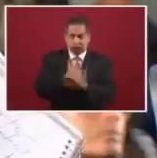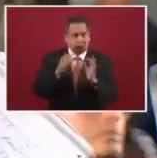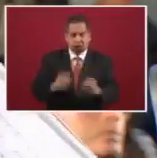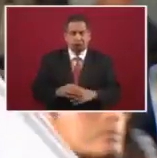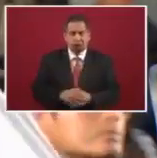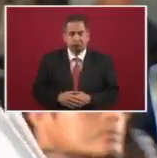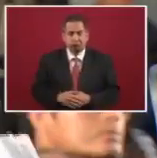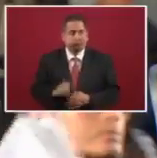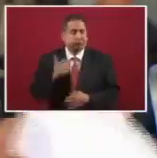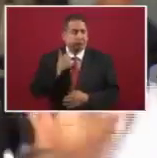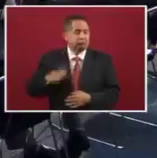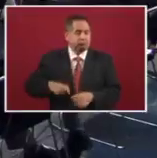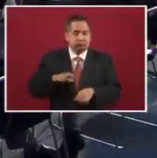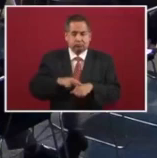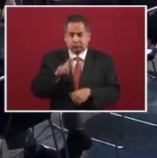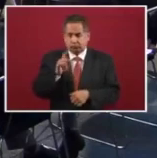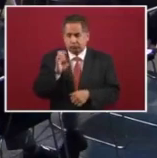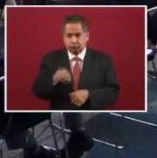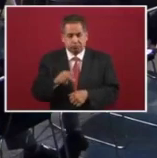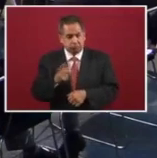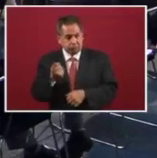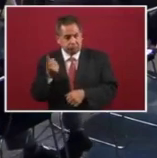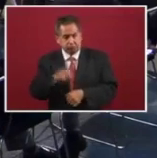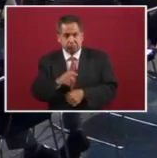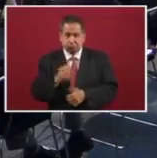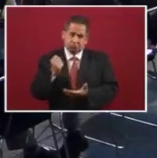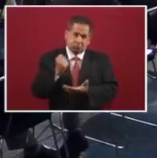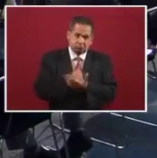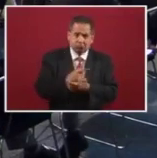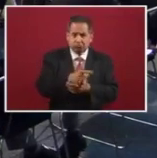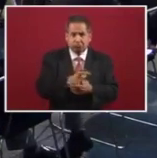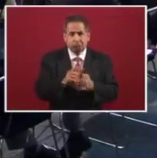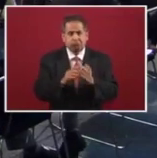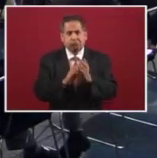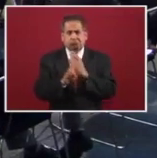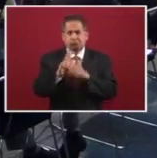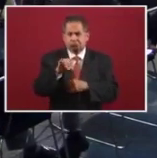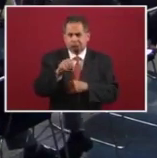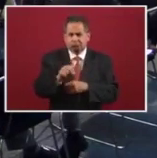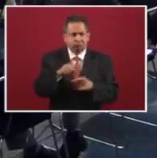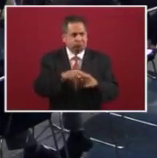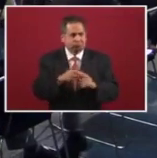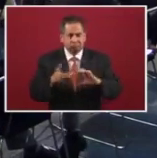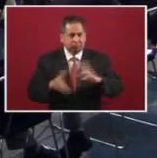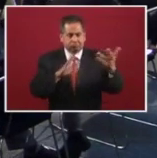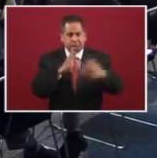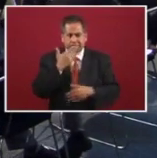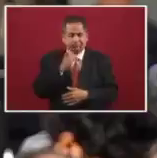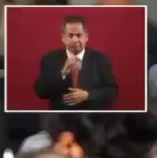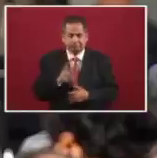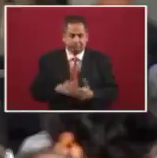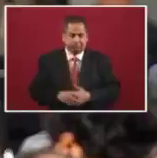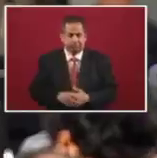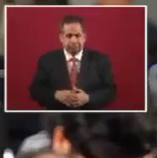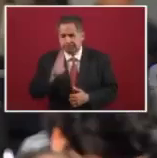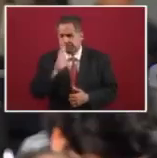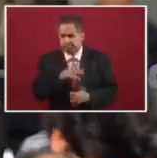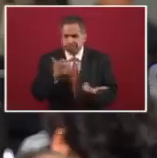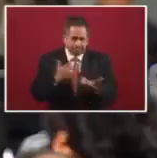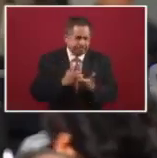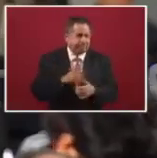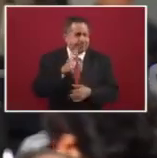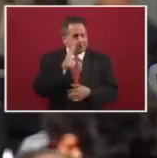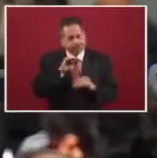gobernador Rubén Moreira les impuso el Metrobús, que está sin pie ni cabeza. Una obra mal hecha,